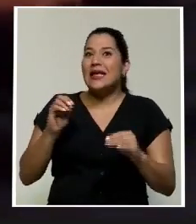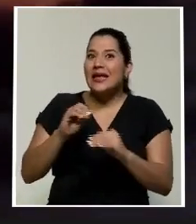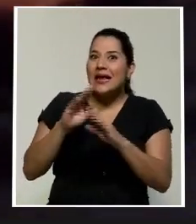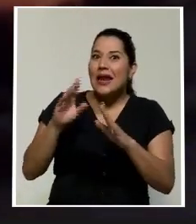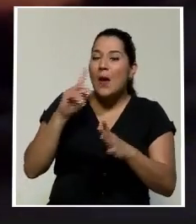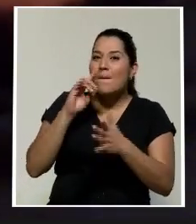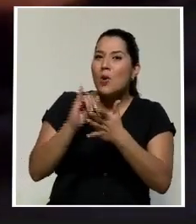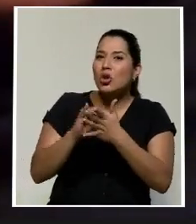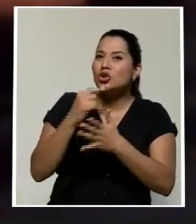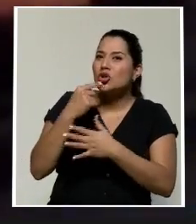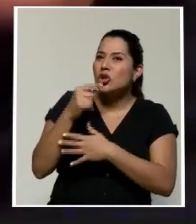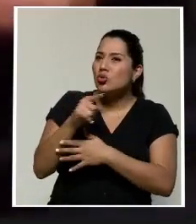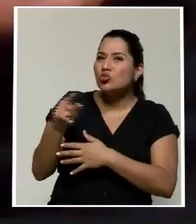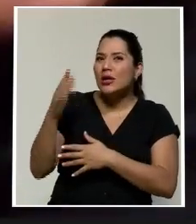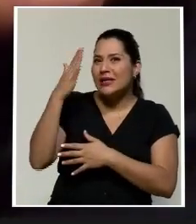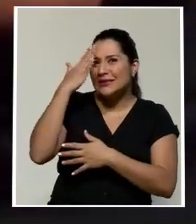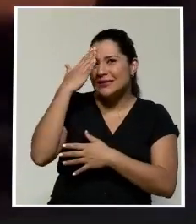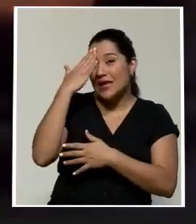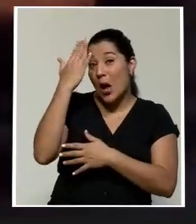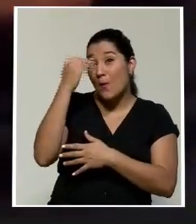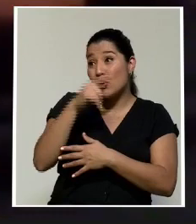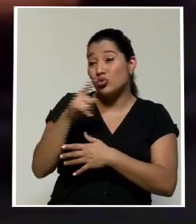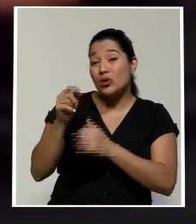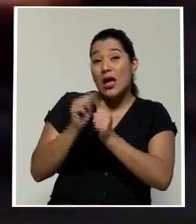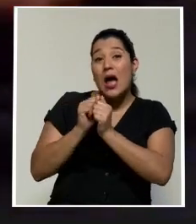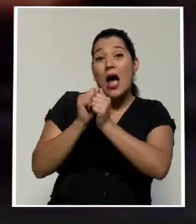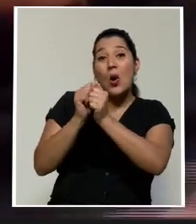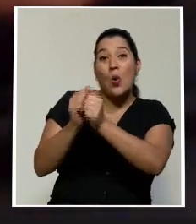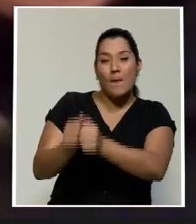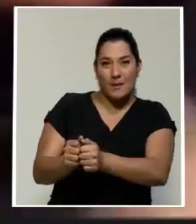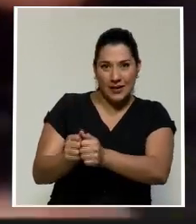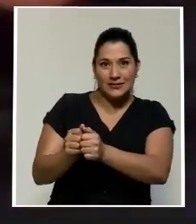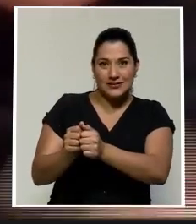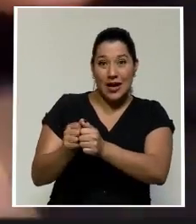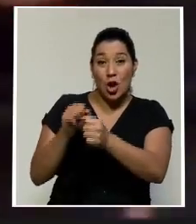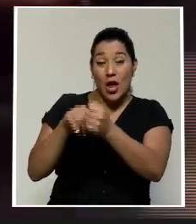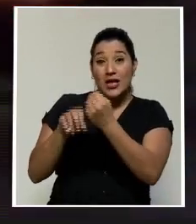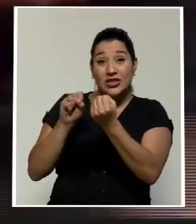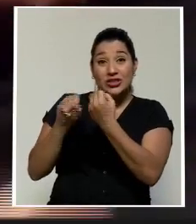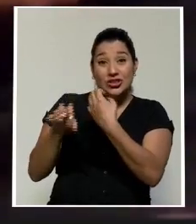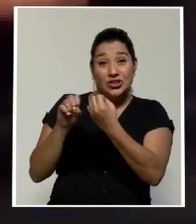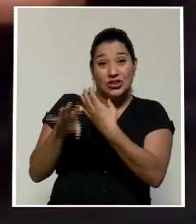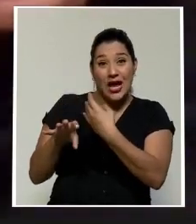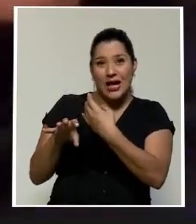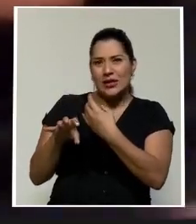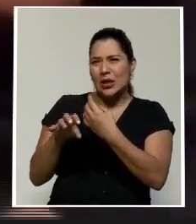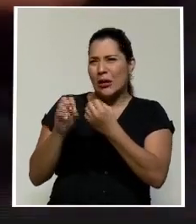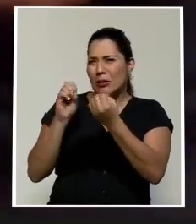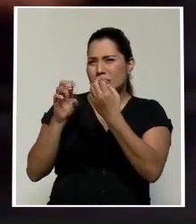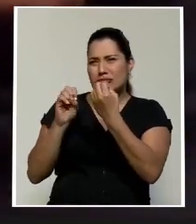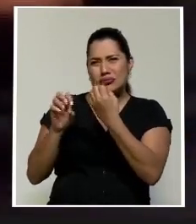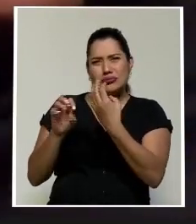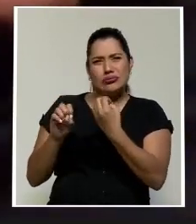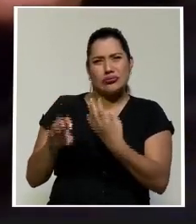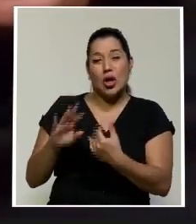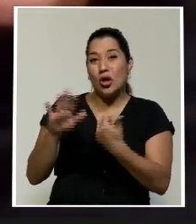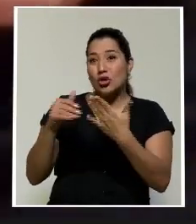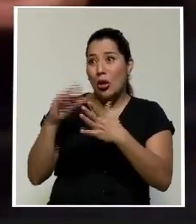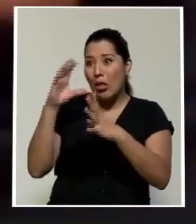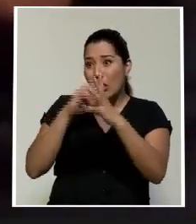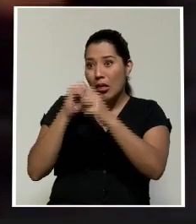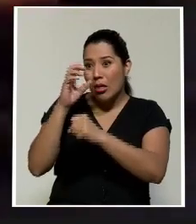que ustedes también lo saben, porque estaban con nosotros en estos chats a 2000 por hora, todo el mundo descubriendo